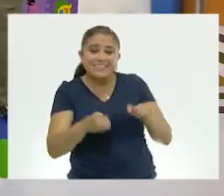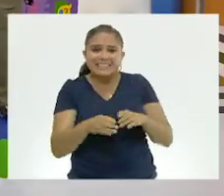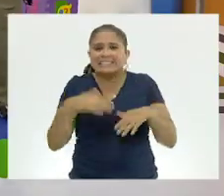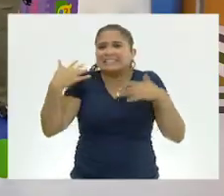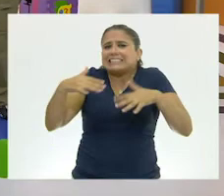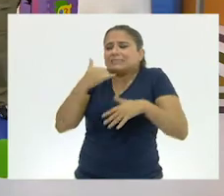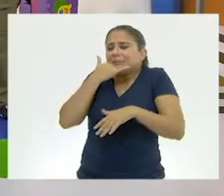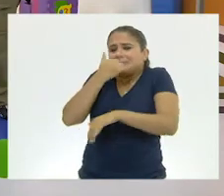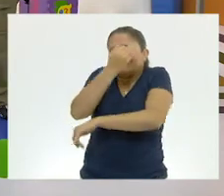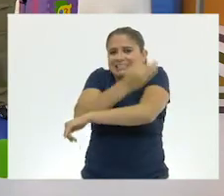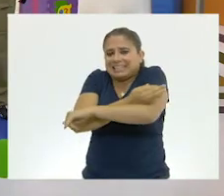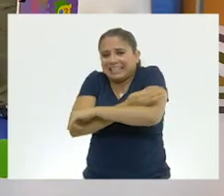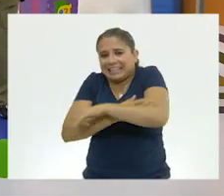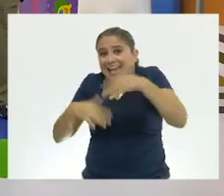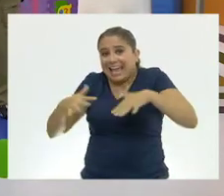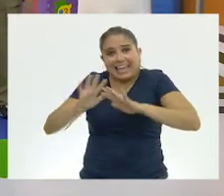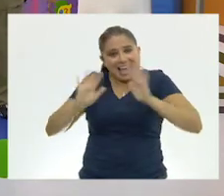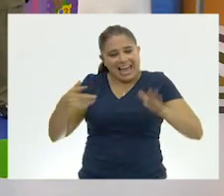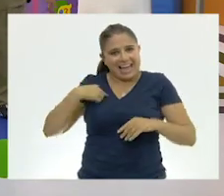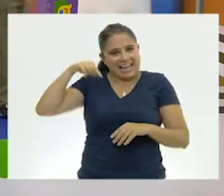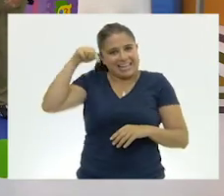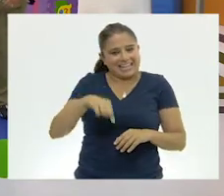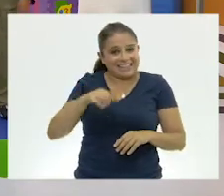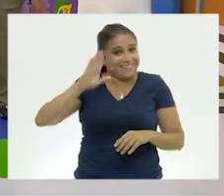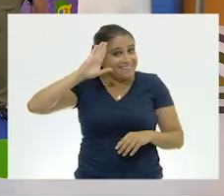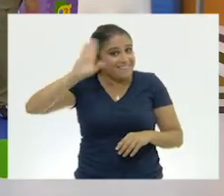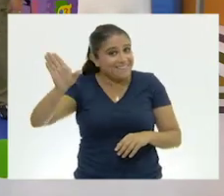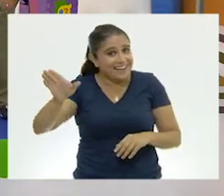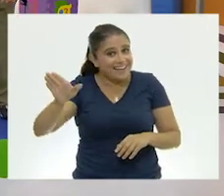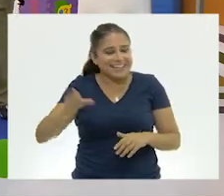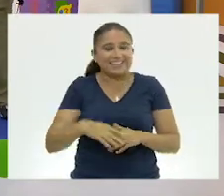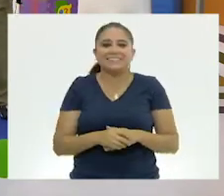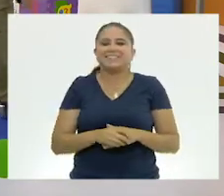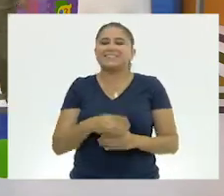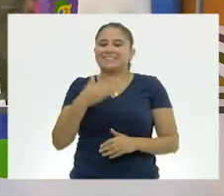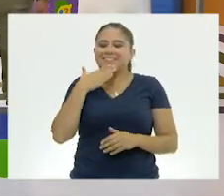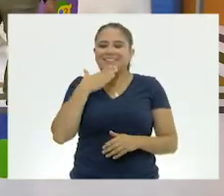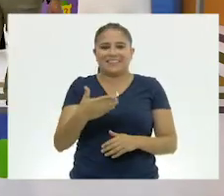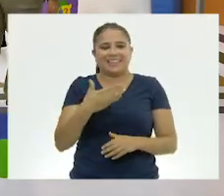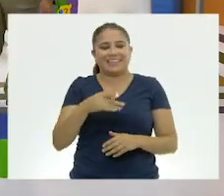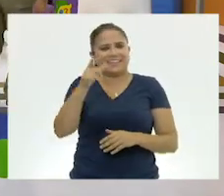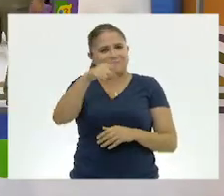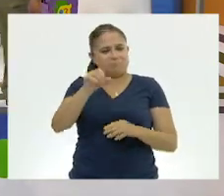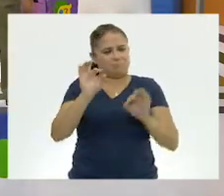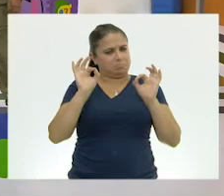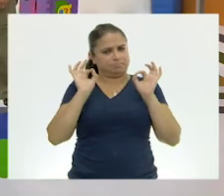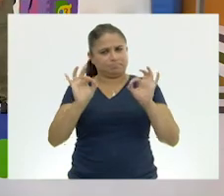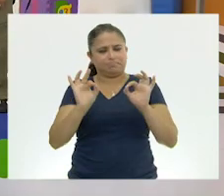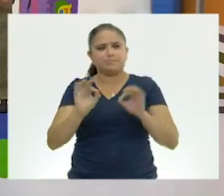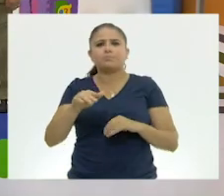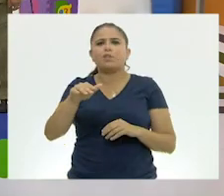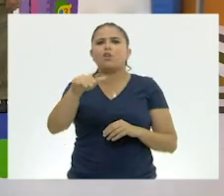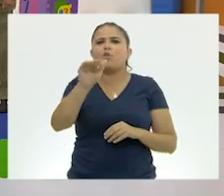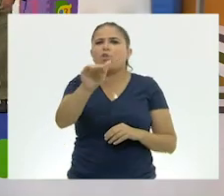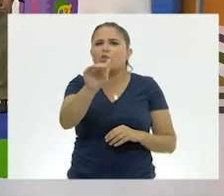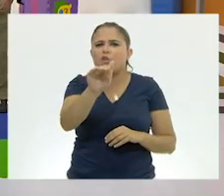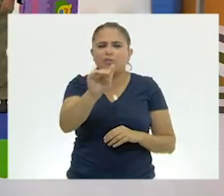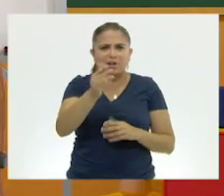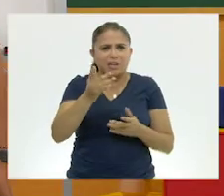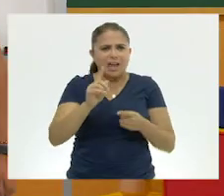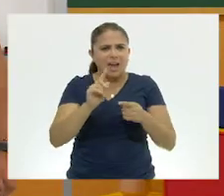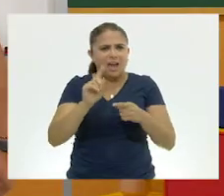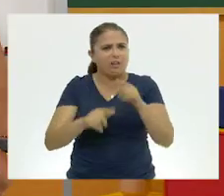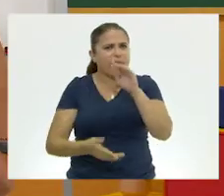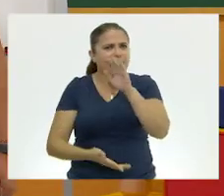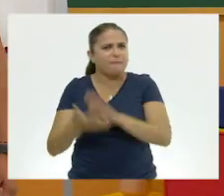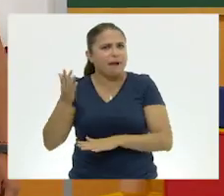hizo un poquito tarde, no, pero ya estoy preocupes. Aquí. Vamos bien, vamos muy bien. Estás perfecta. Oye, ¿a dónde